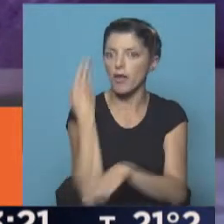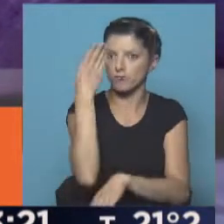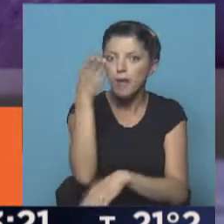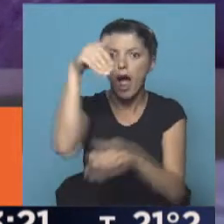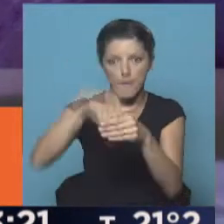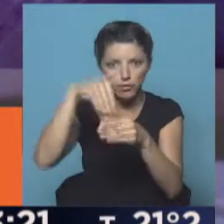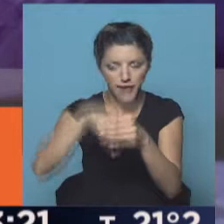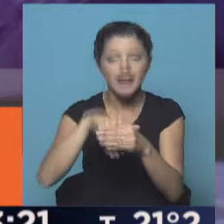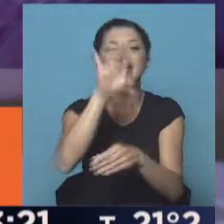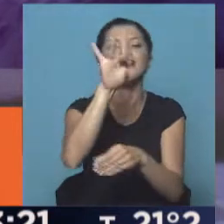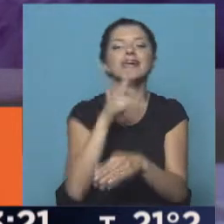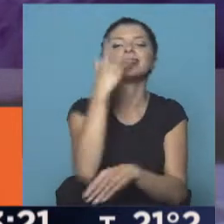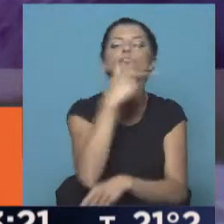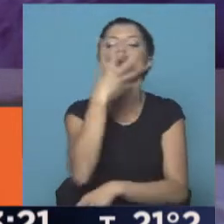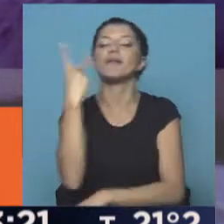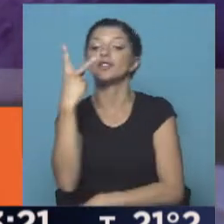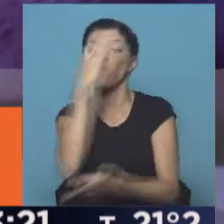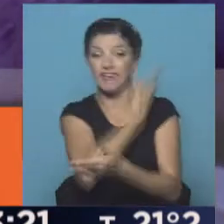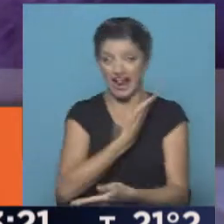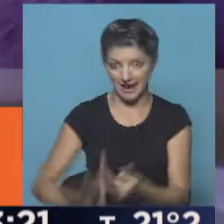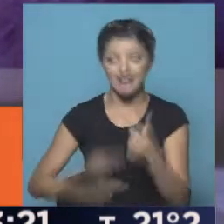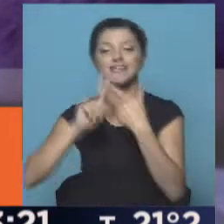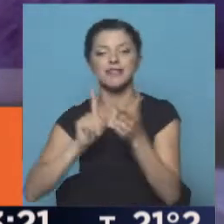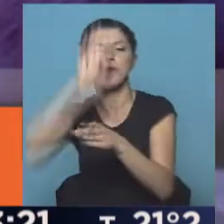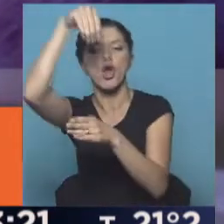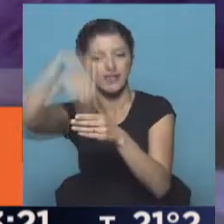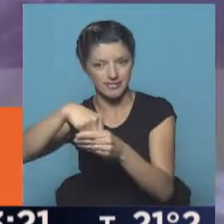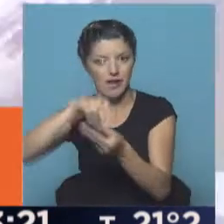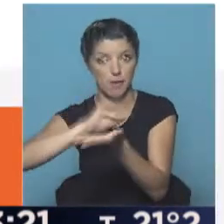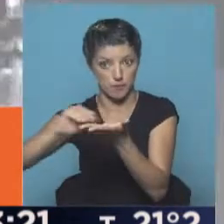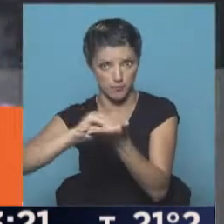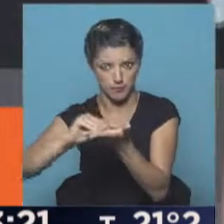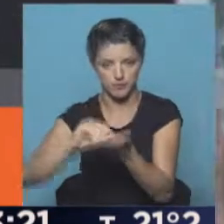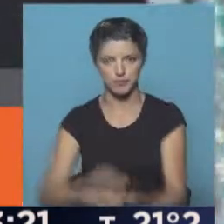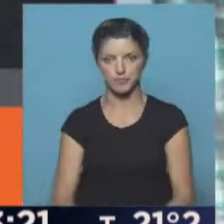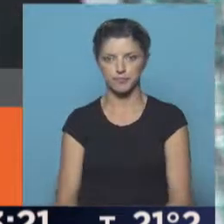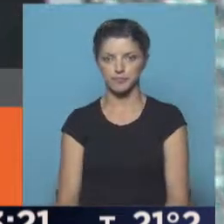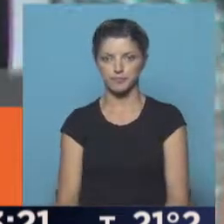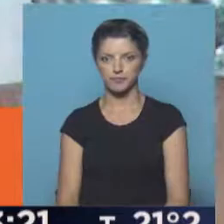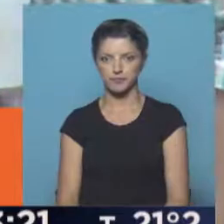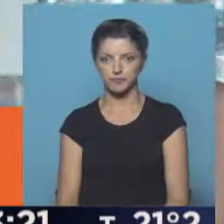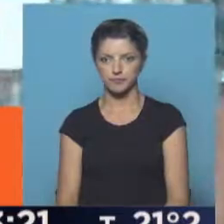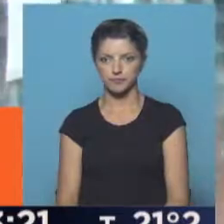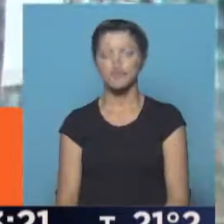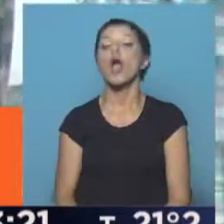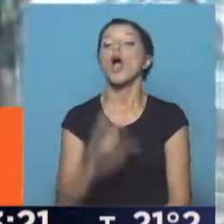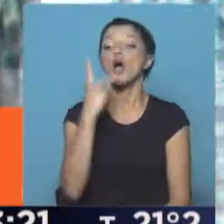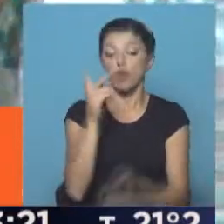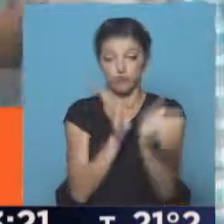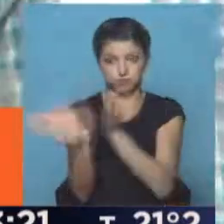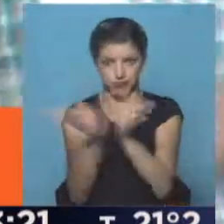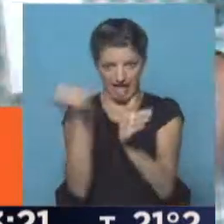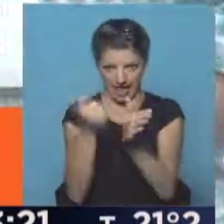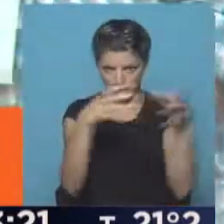elegir 342 alcaldes y los miembros de los consejos deliberantes. Dos grandes vertientes se disputan